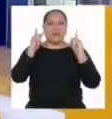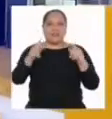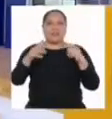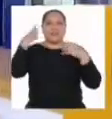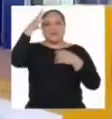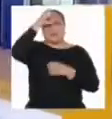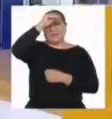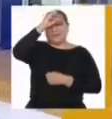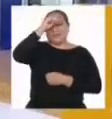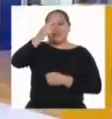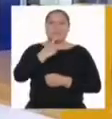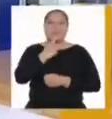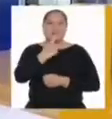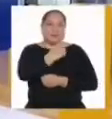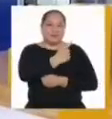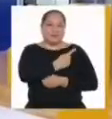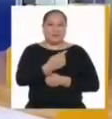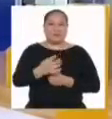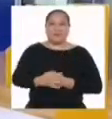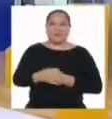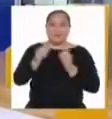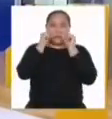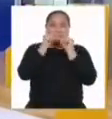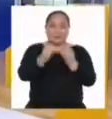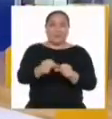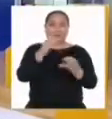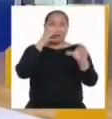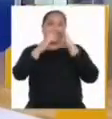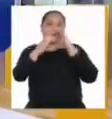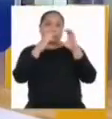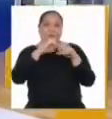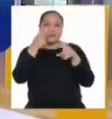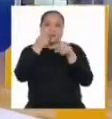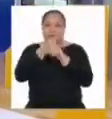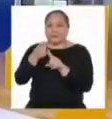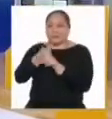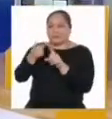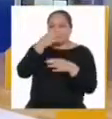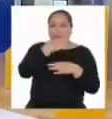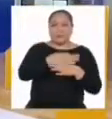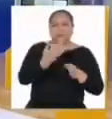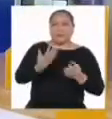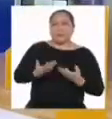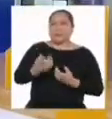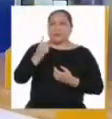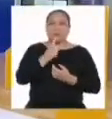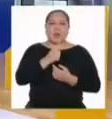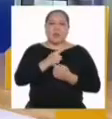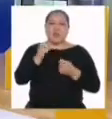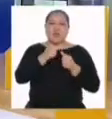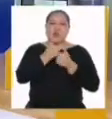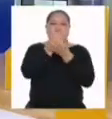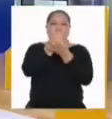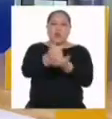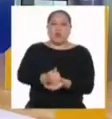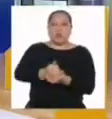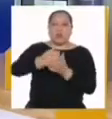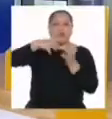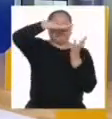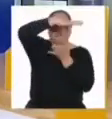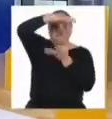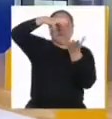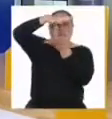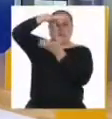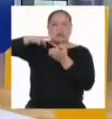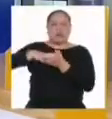Muy bien, chicas y chicos de primero de secundaria. Continuamos dialogando sobre las distintas situaciones que provocan el desequilibrio ambiental y las acciones